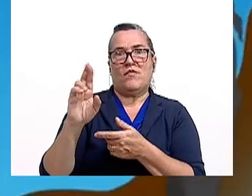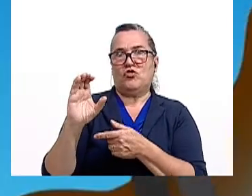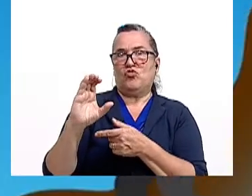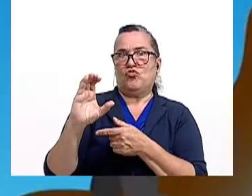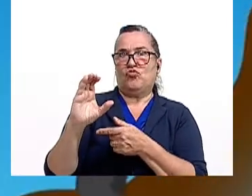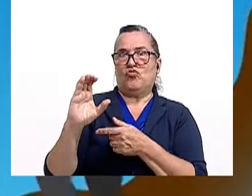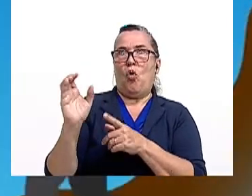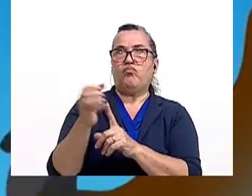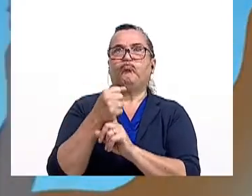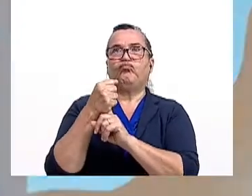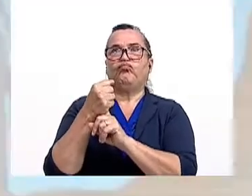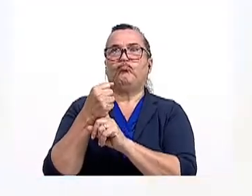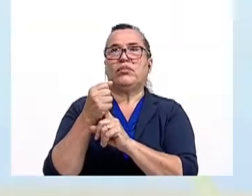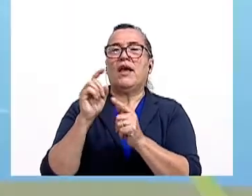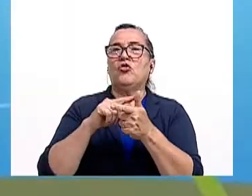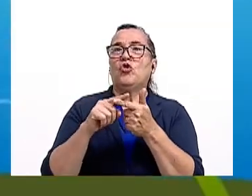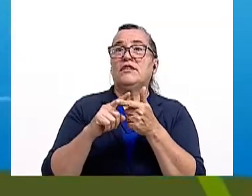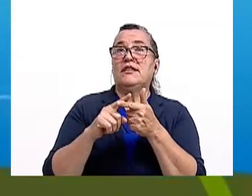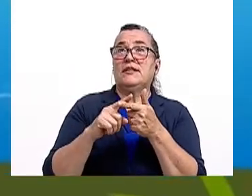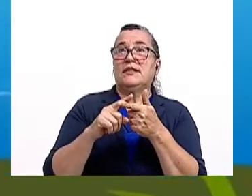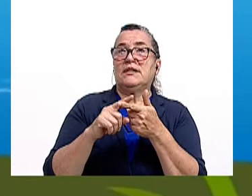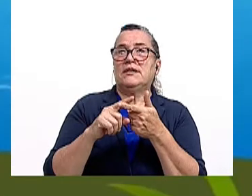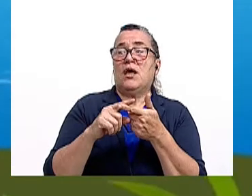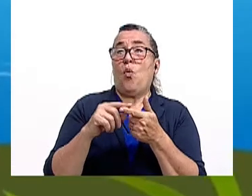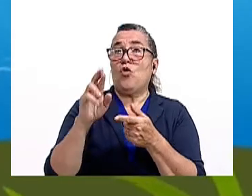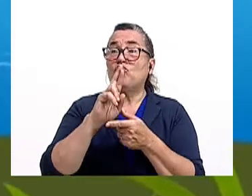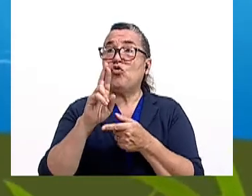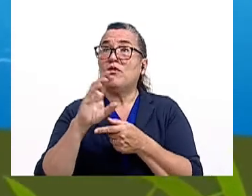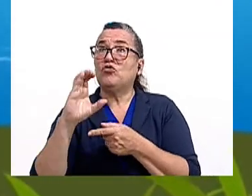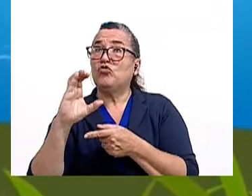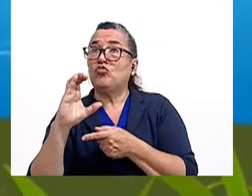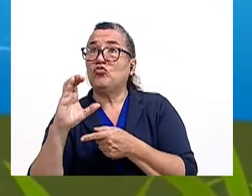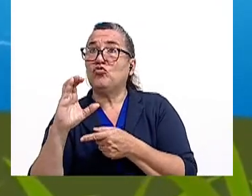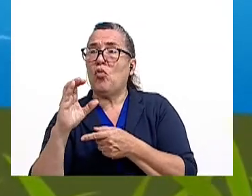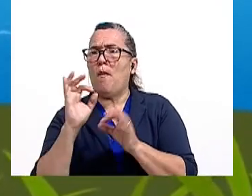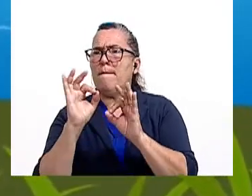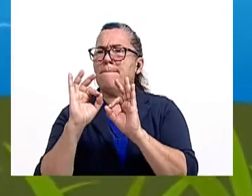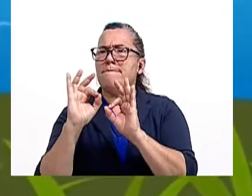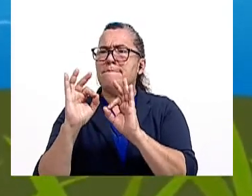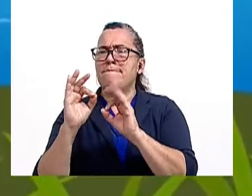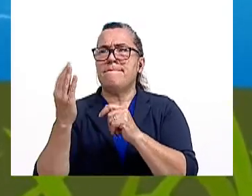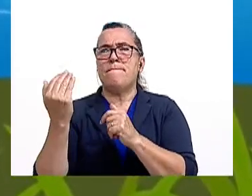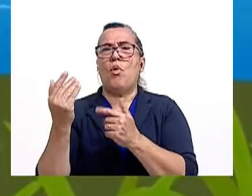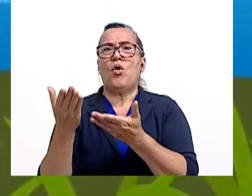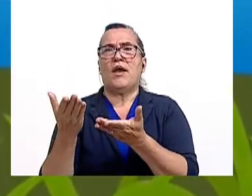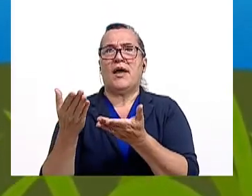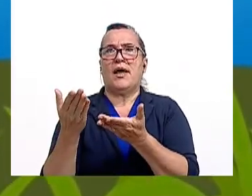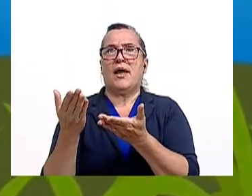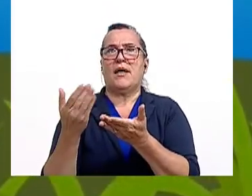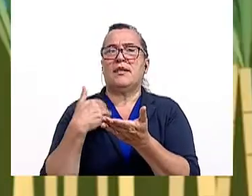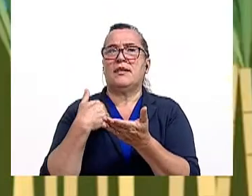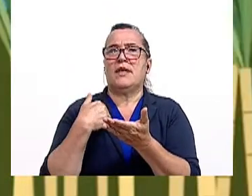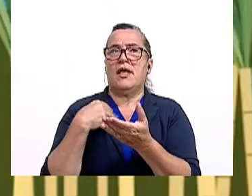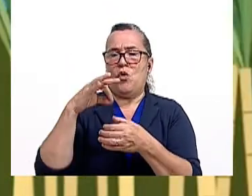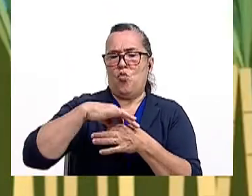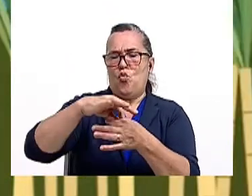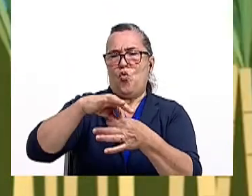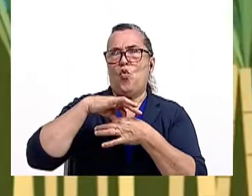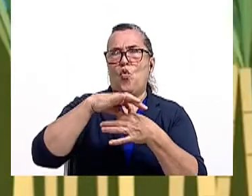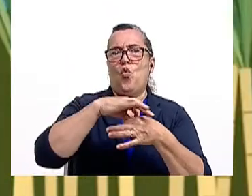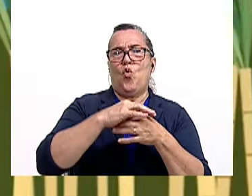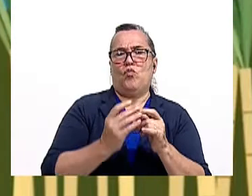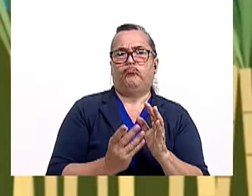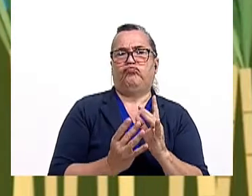había cazado. Cuando se establecen en Brasil, a Robinson Crusoe le va muy bien porque tiene unas plantaciones que